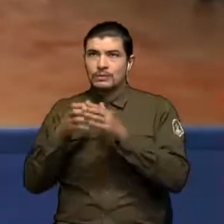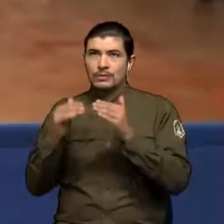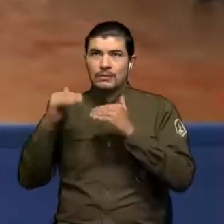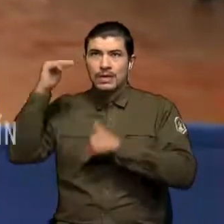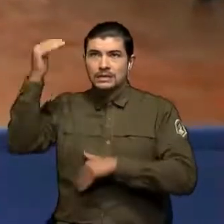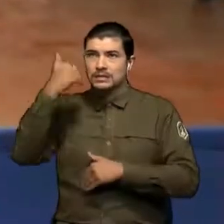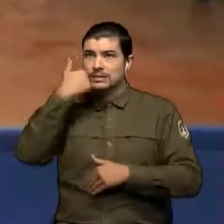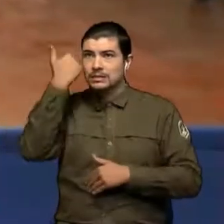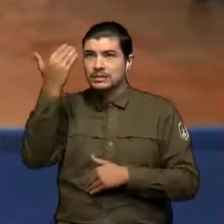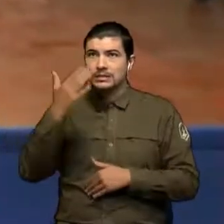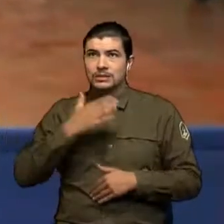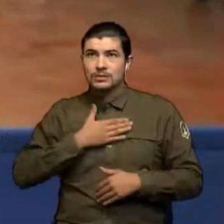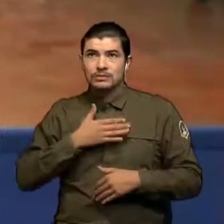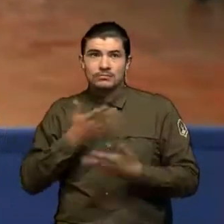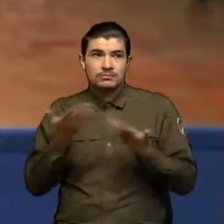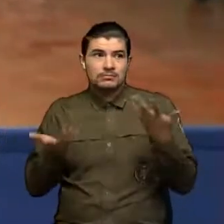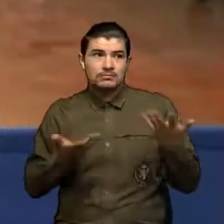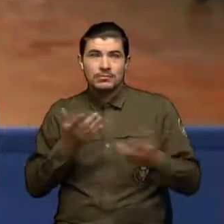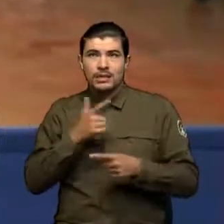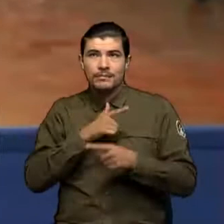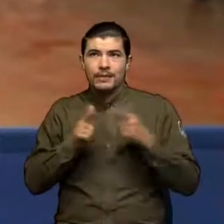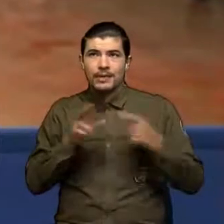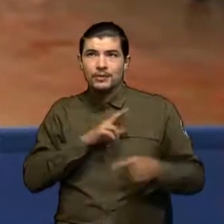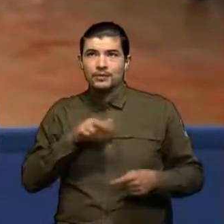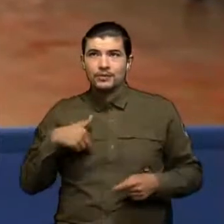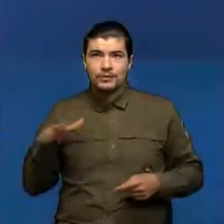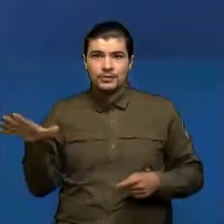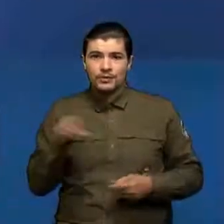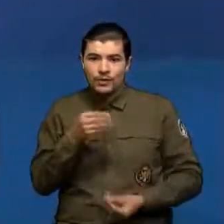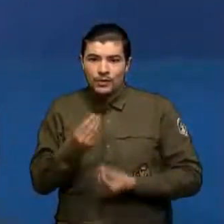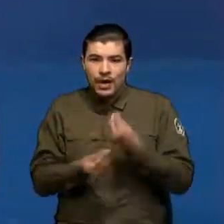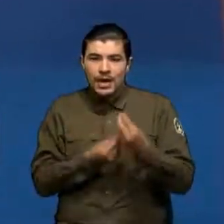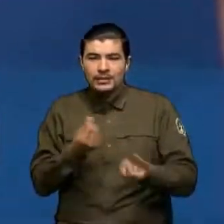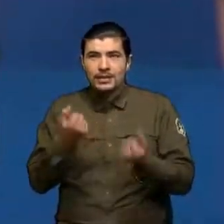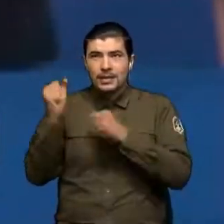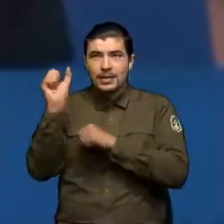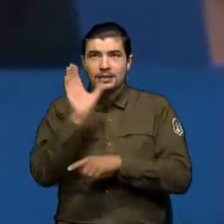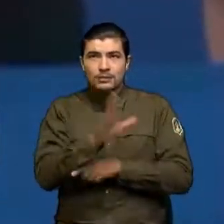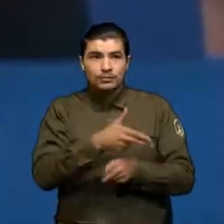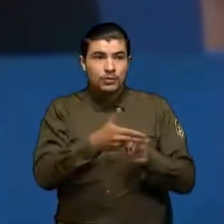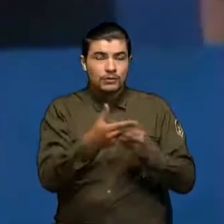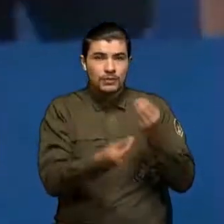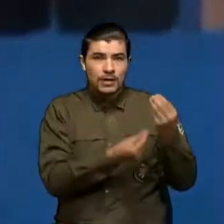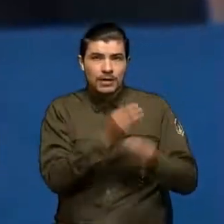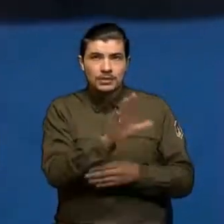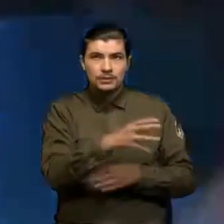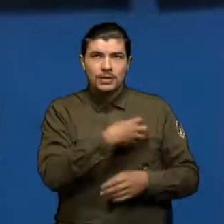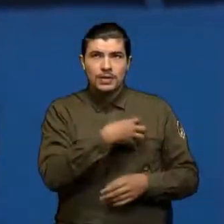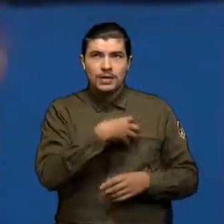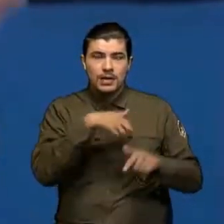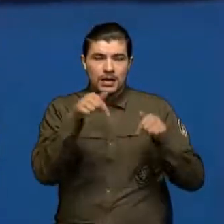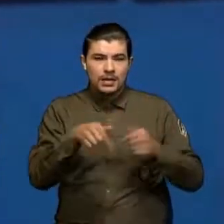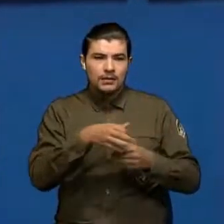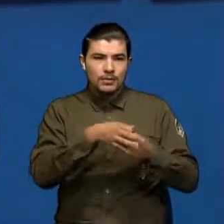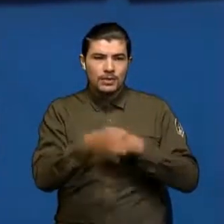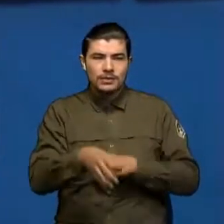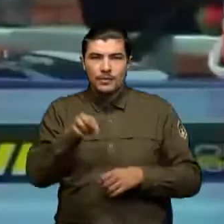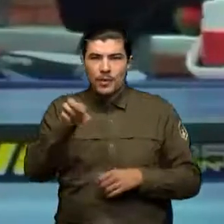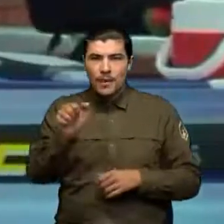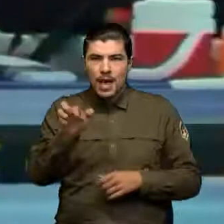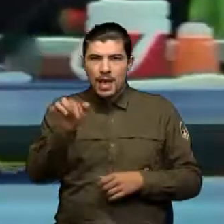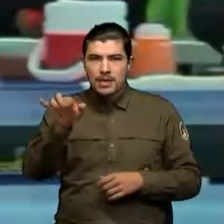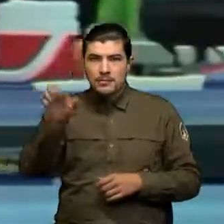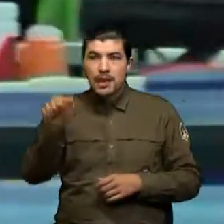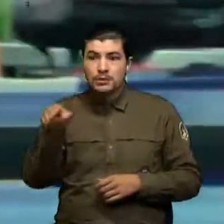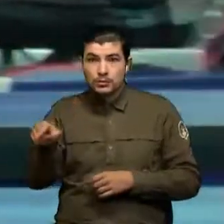y pues hicimos todo lo posible por ganar próximamente se realizará un campeonato en el municipio de paipa al cual